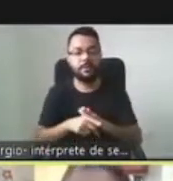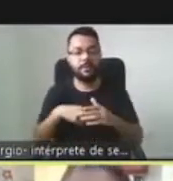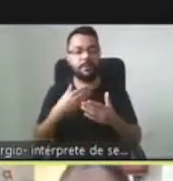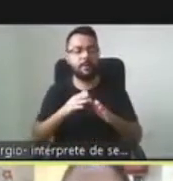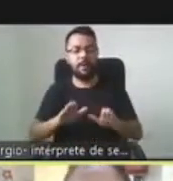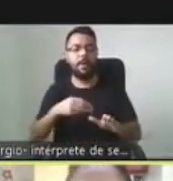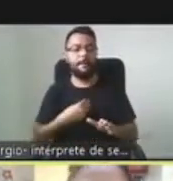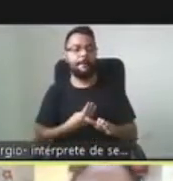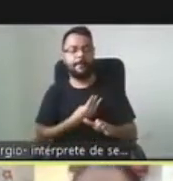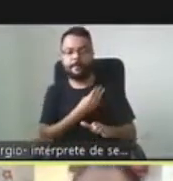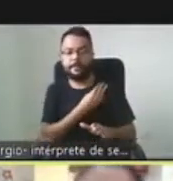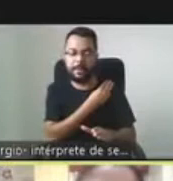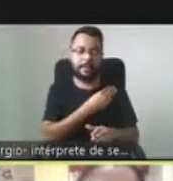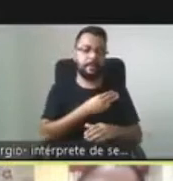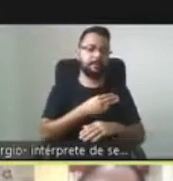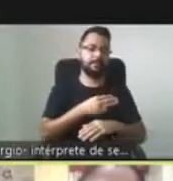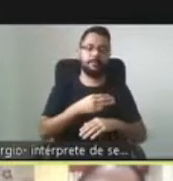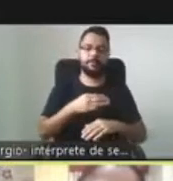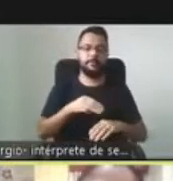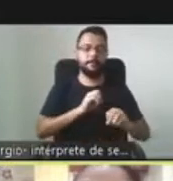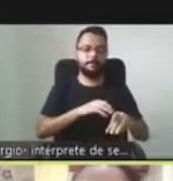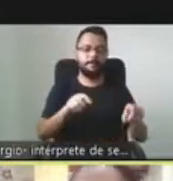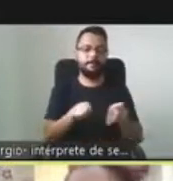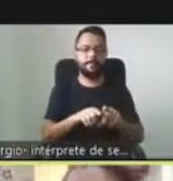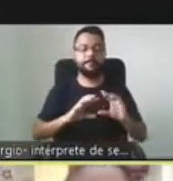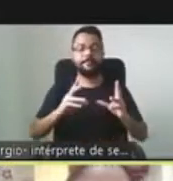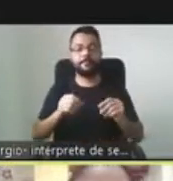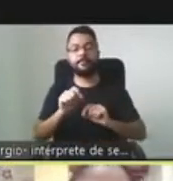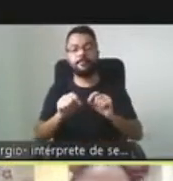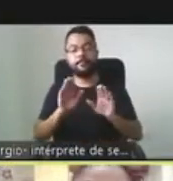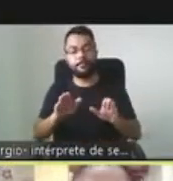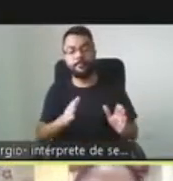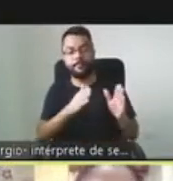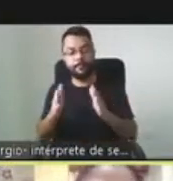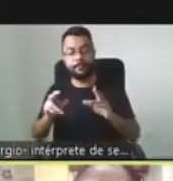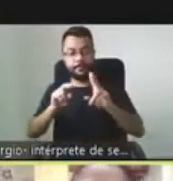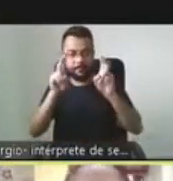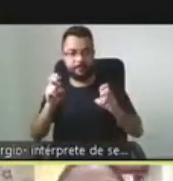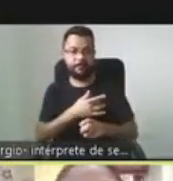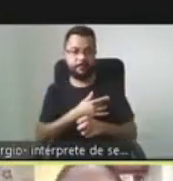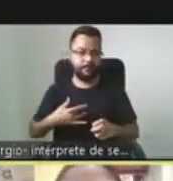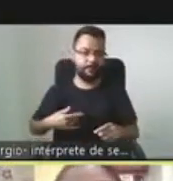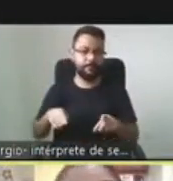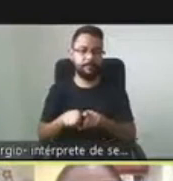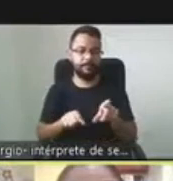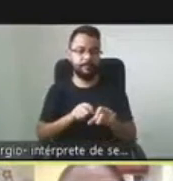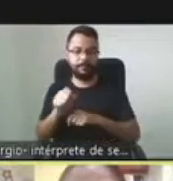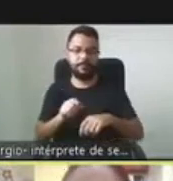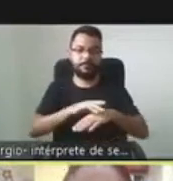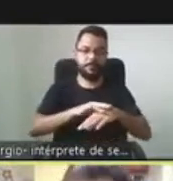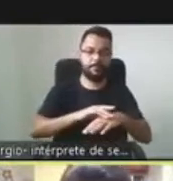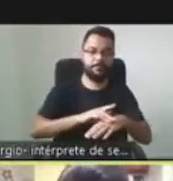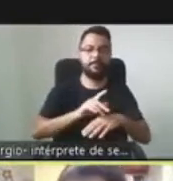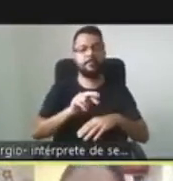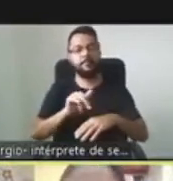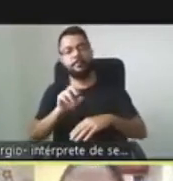Educación hasta los propios compañeros de clase. En cuanto a salud, la discapacidad y las enfermedades poco frecuentes representan